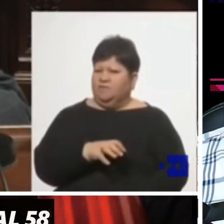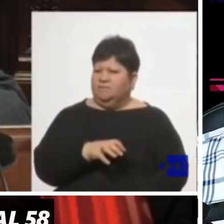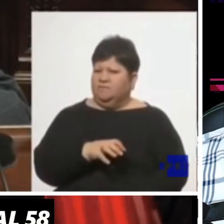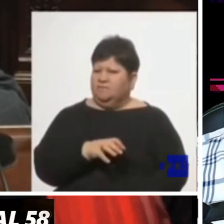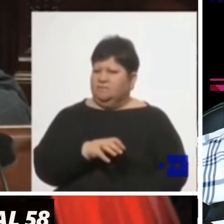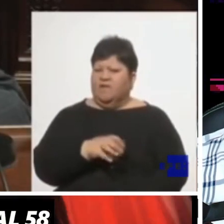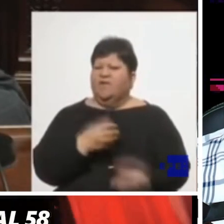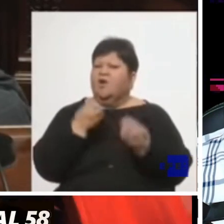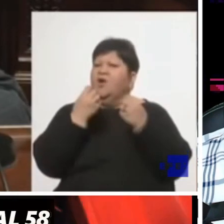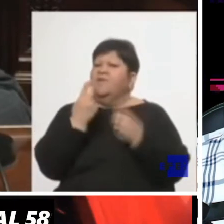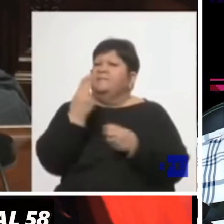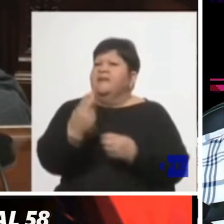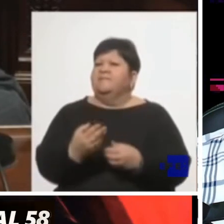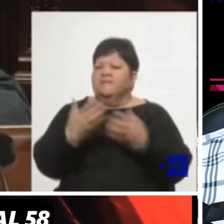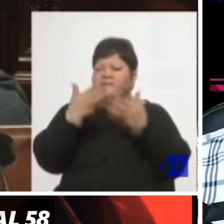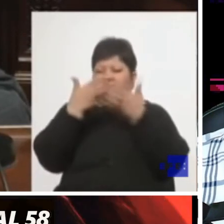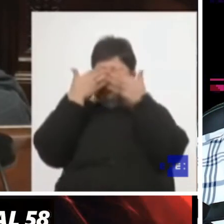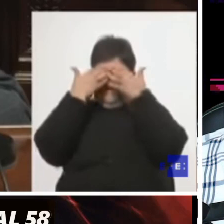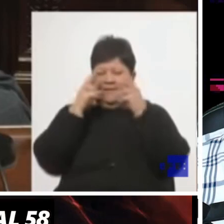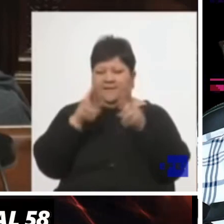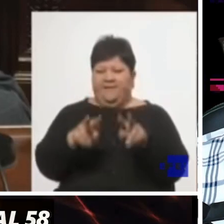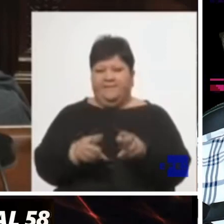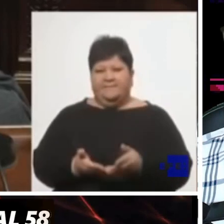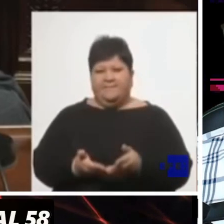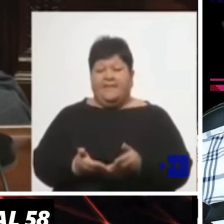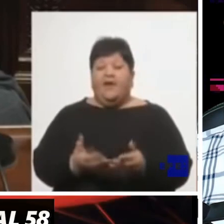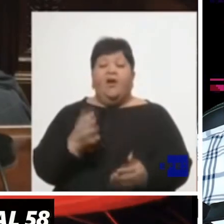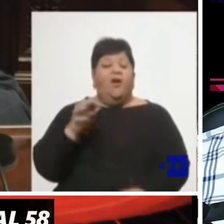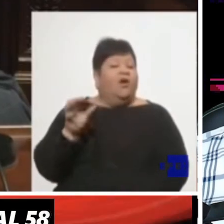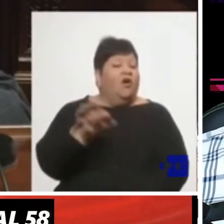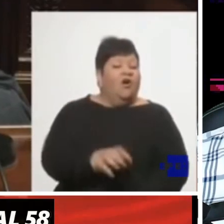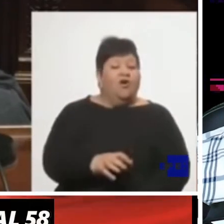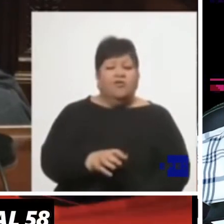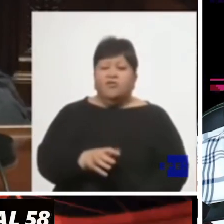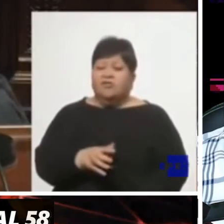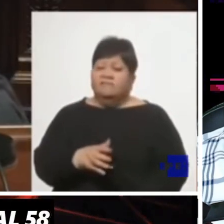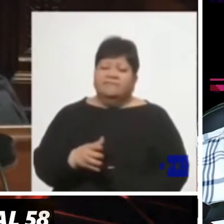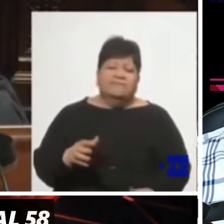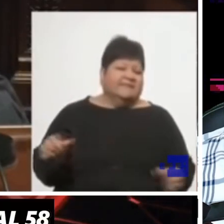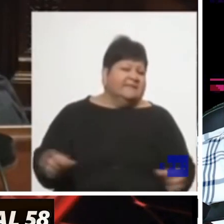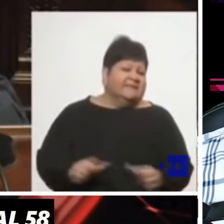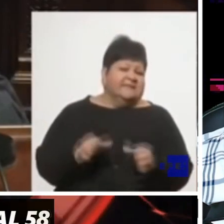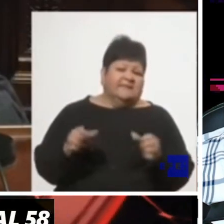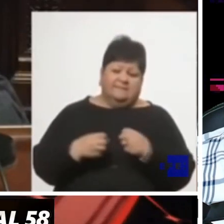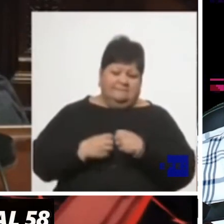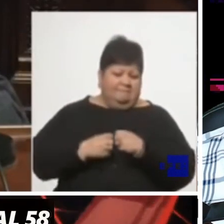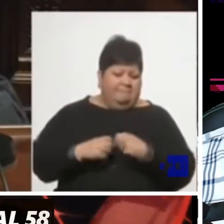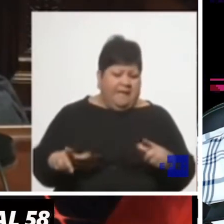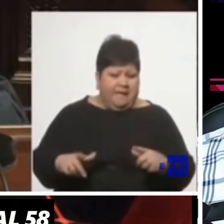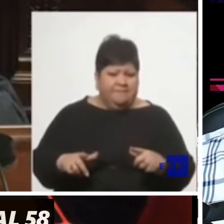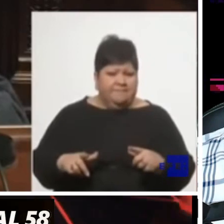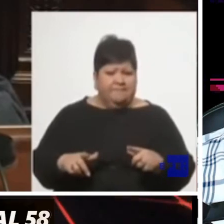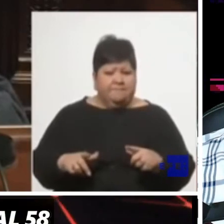video del canciller, después vamos a ir al video de Luis Almagro y por último vamos a ir a la carta